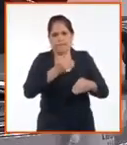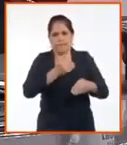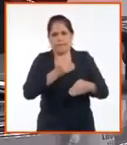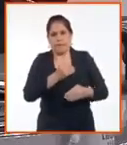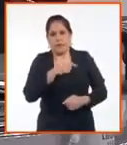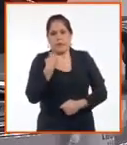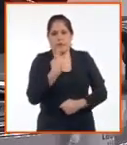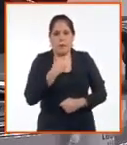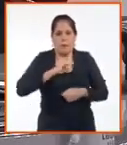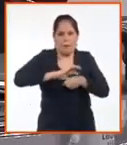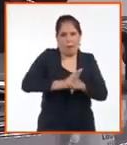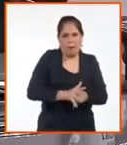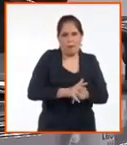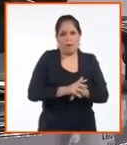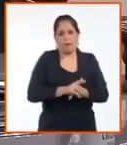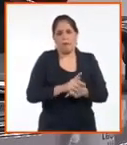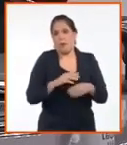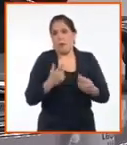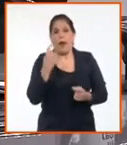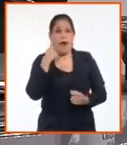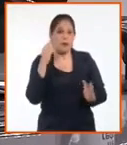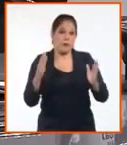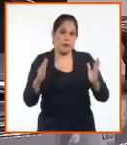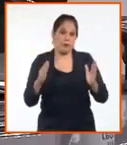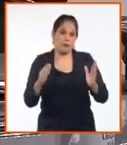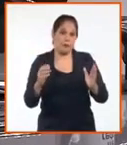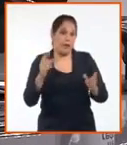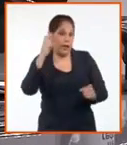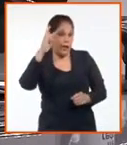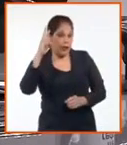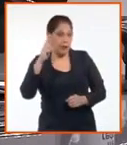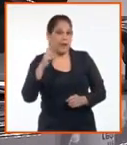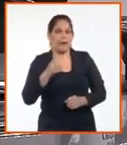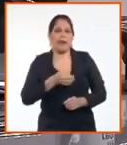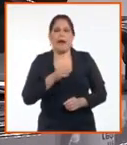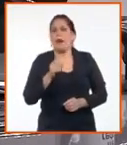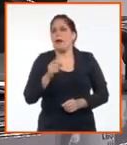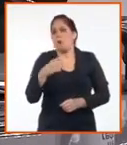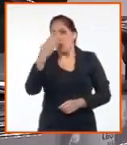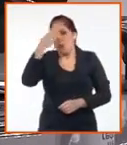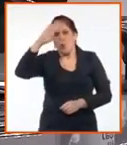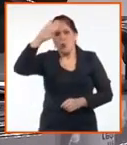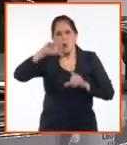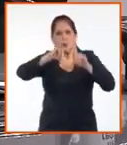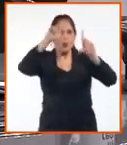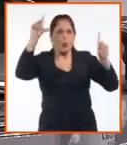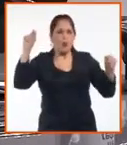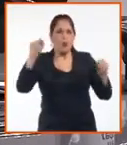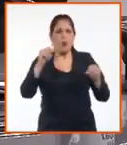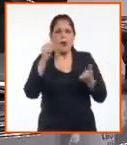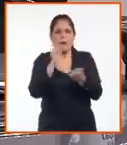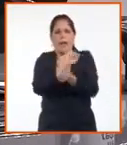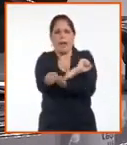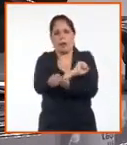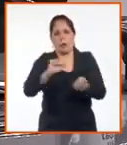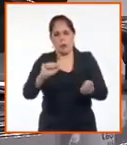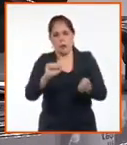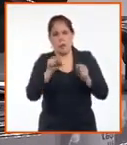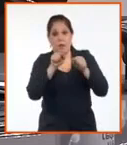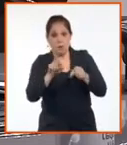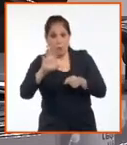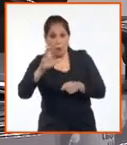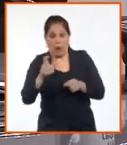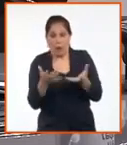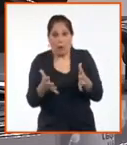en el último año y medio con el tema de declarar a cuba como país patrocinador del terrorismo que hace que los bancos cosa más